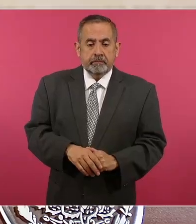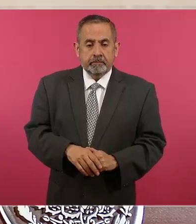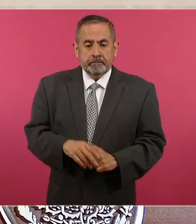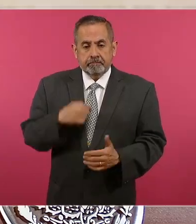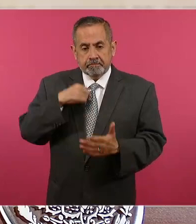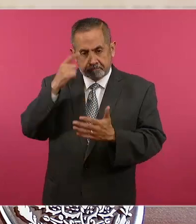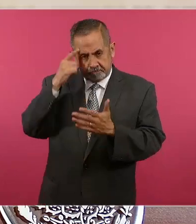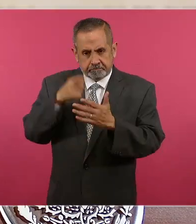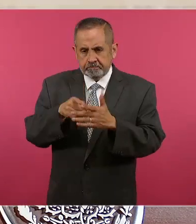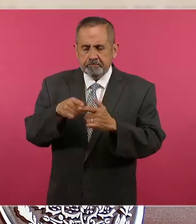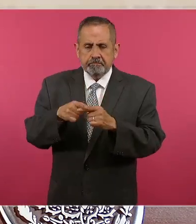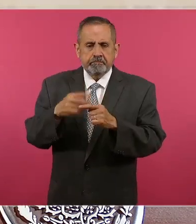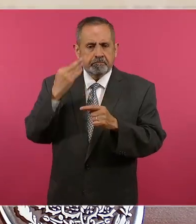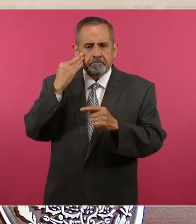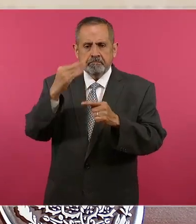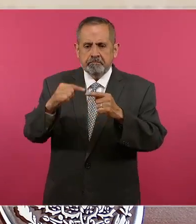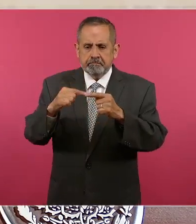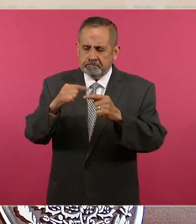cerró un ciclo